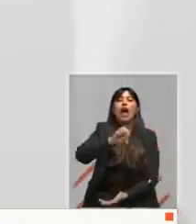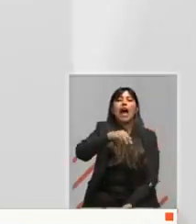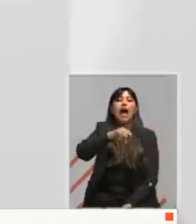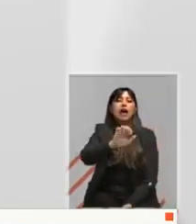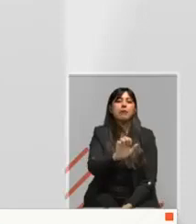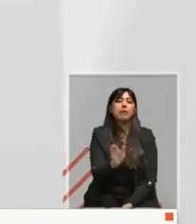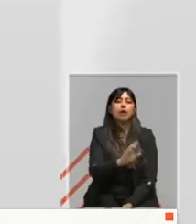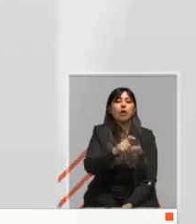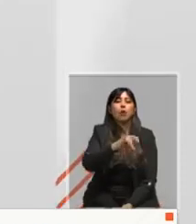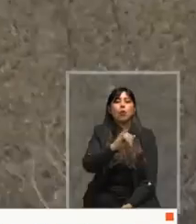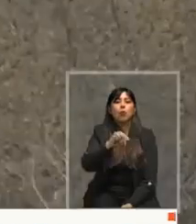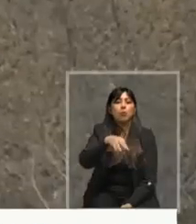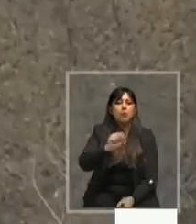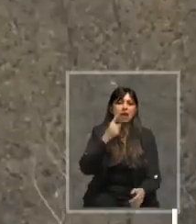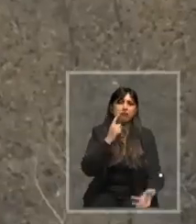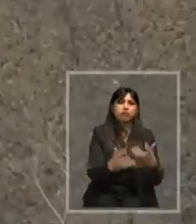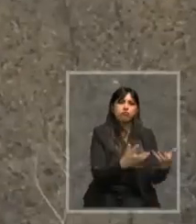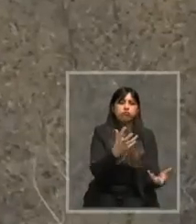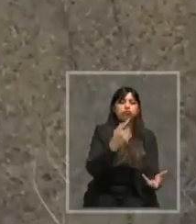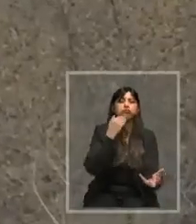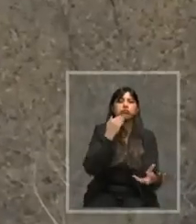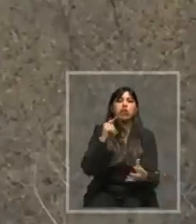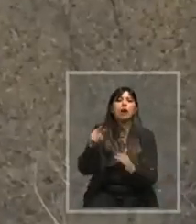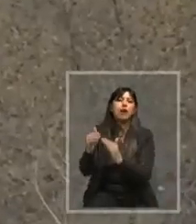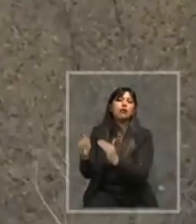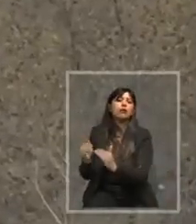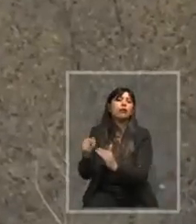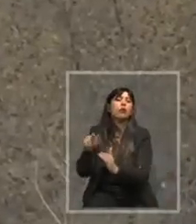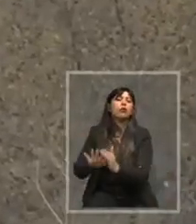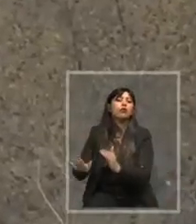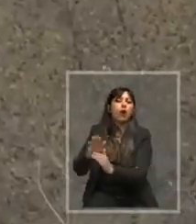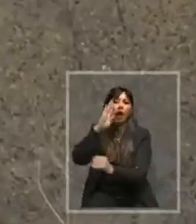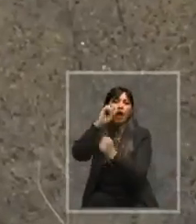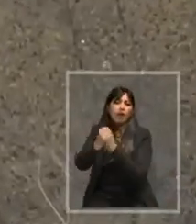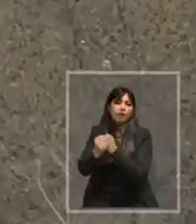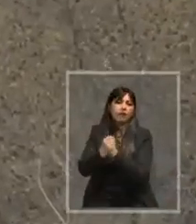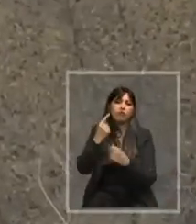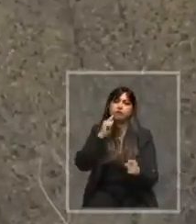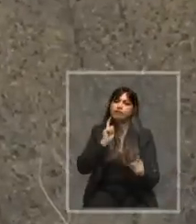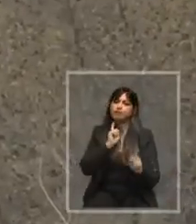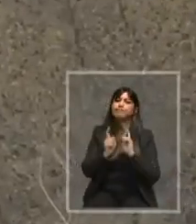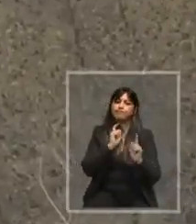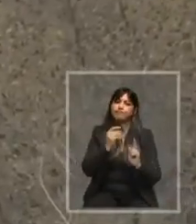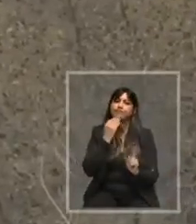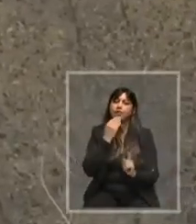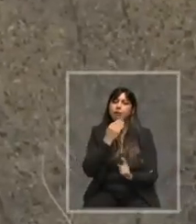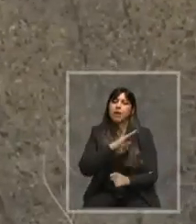Carabineros. Jornada que dejó 12 detenidos, 3 de ellos por los daños a la moneda.